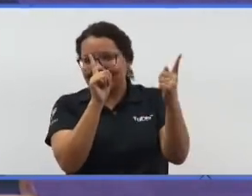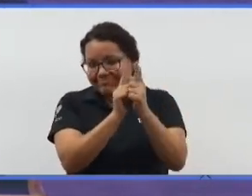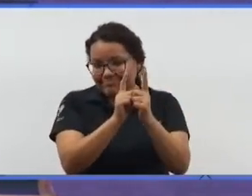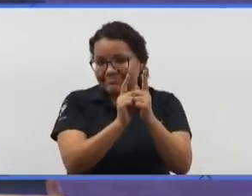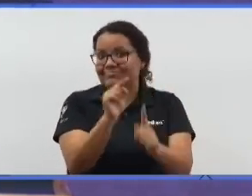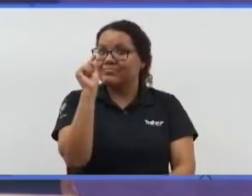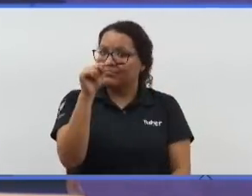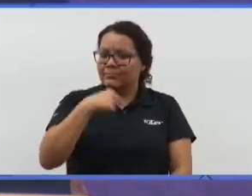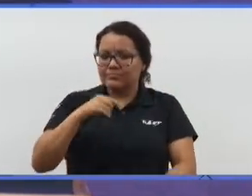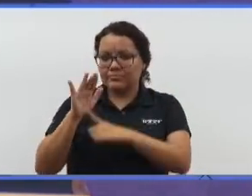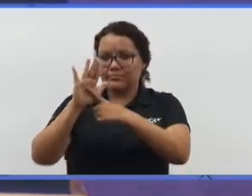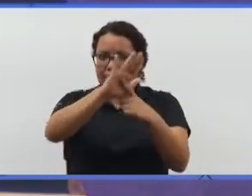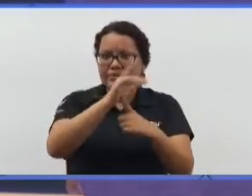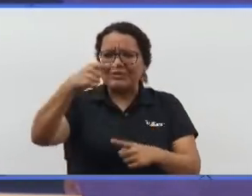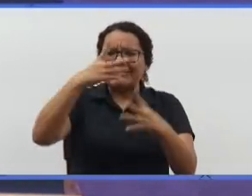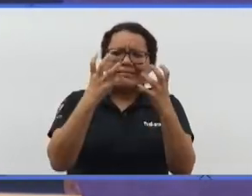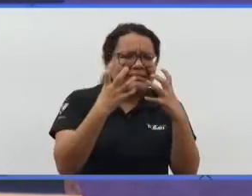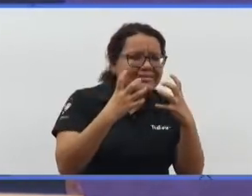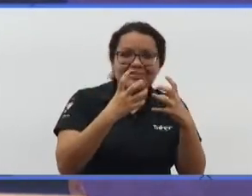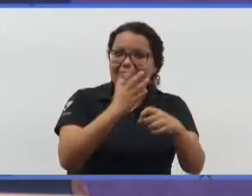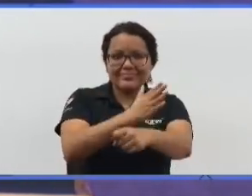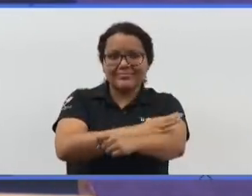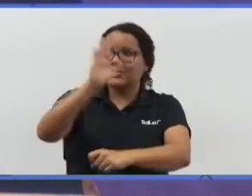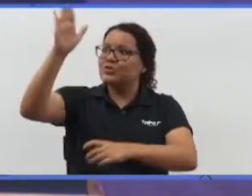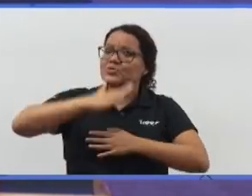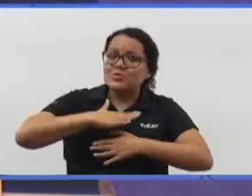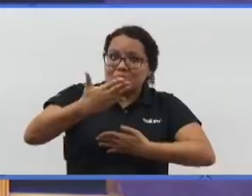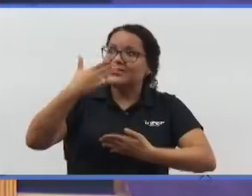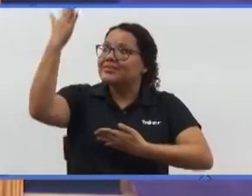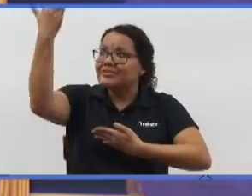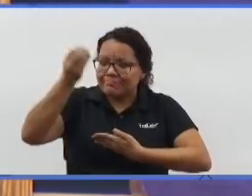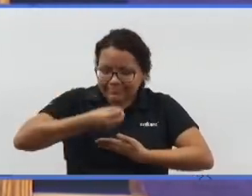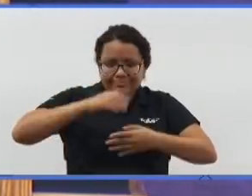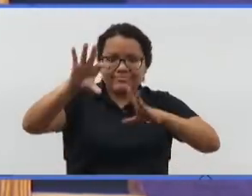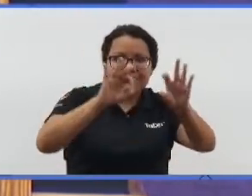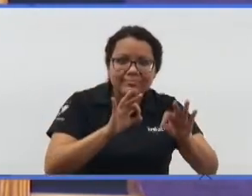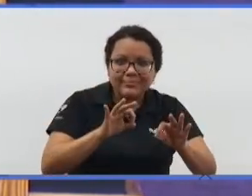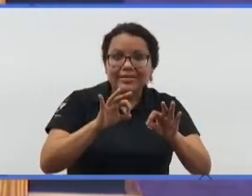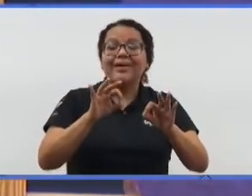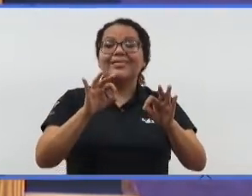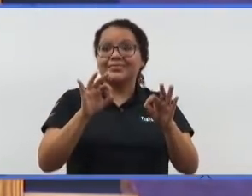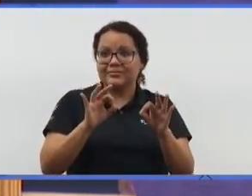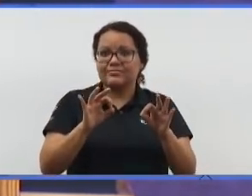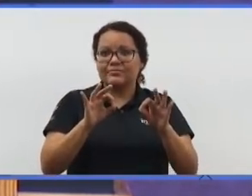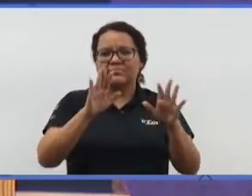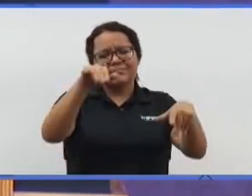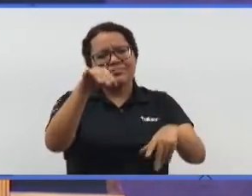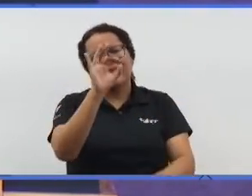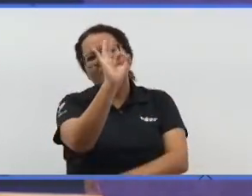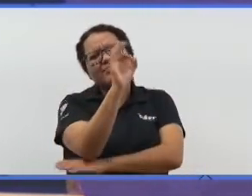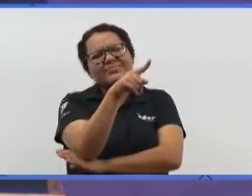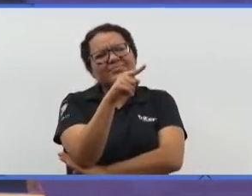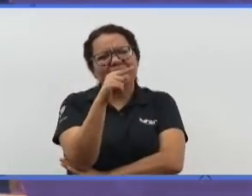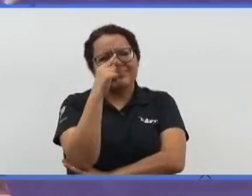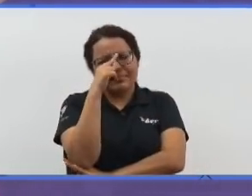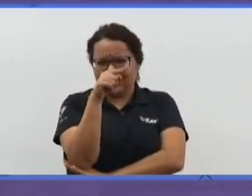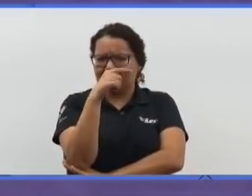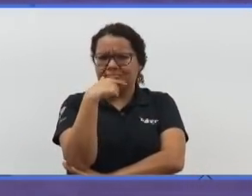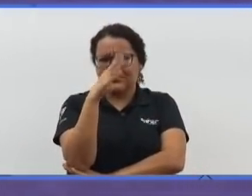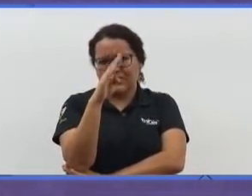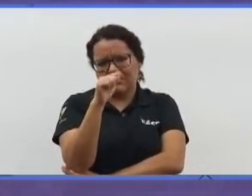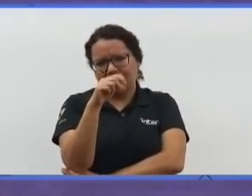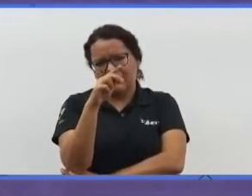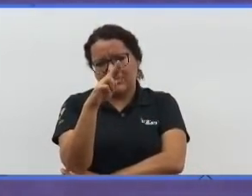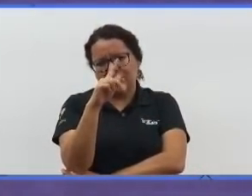no es de el que quiere sino del que dios tiene misericordia mi pastor usted dejó de ser bautista de ninguna